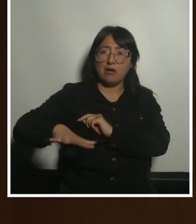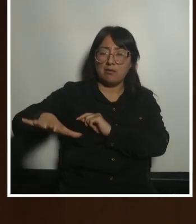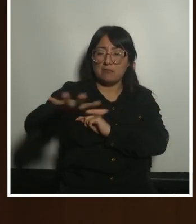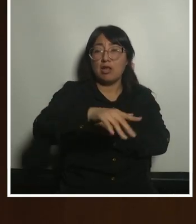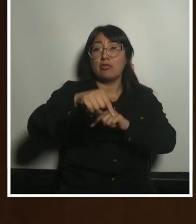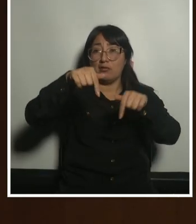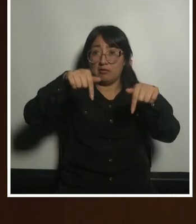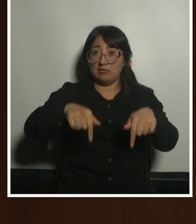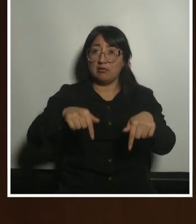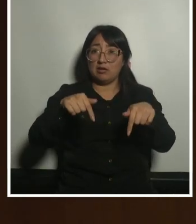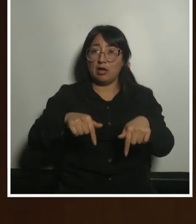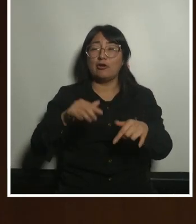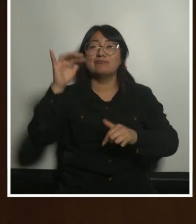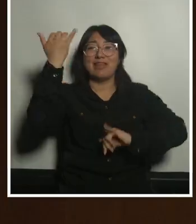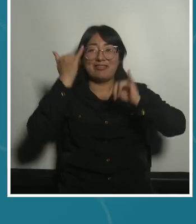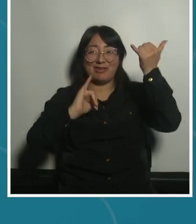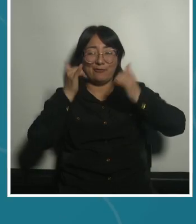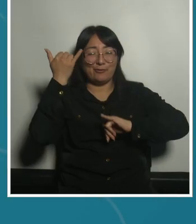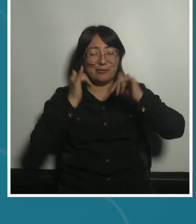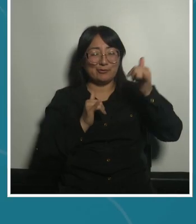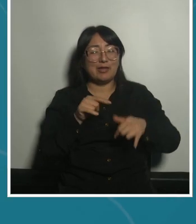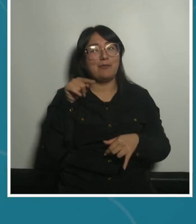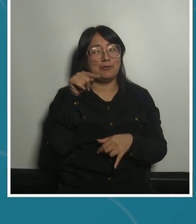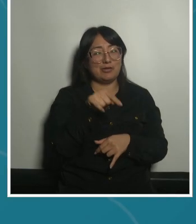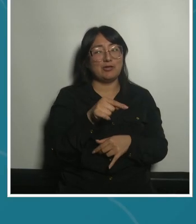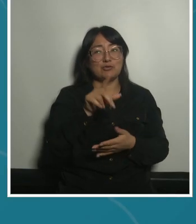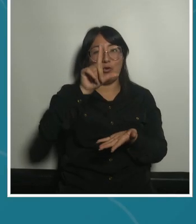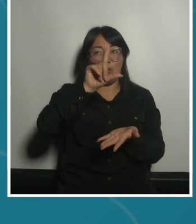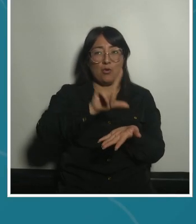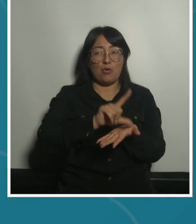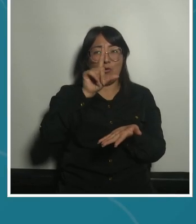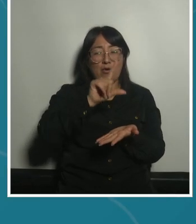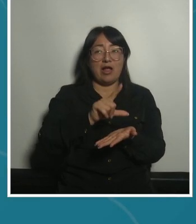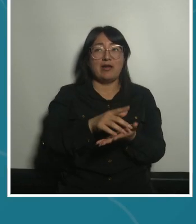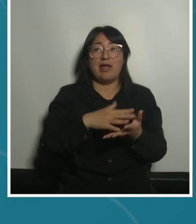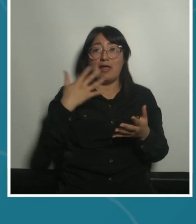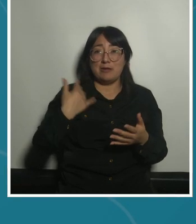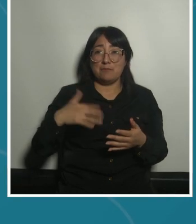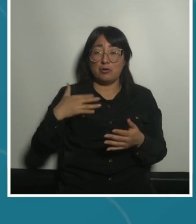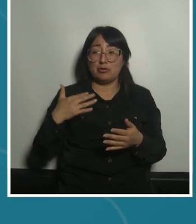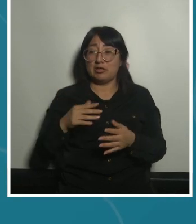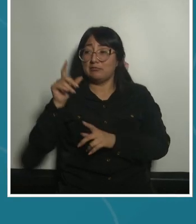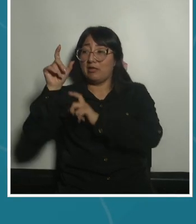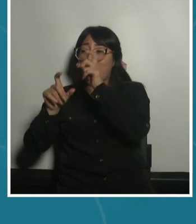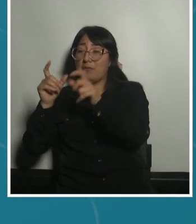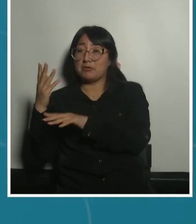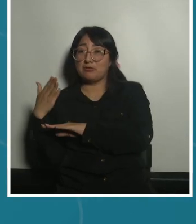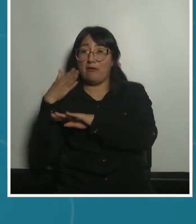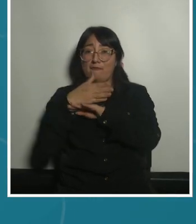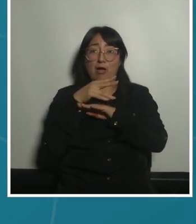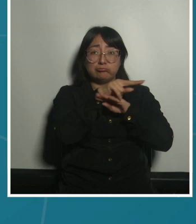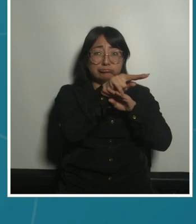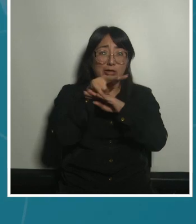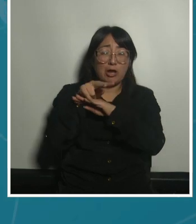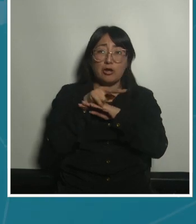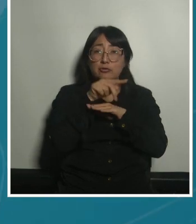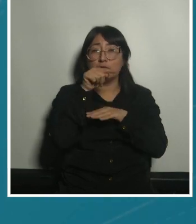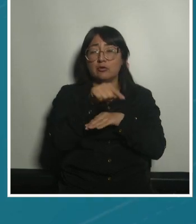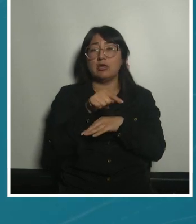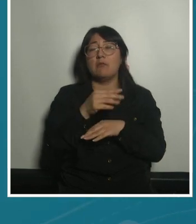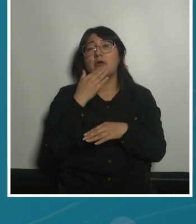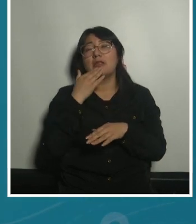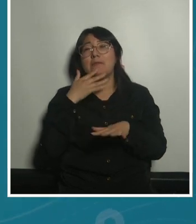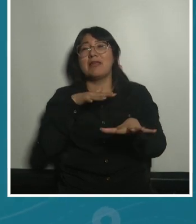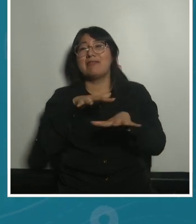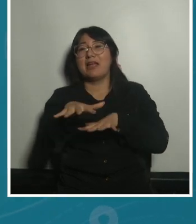en día disfrutamos y que son lugar de base del turismo estacional y parte también de las